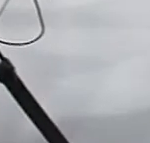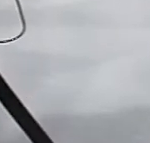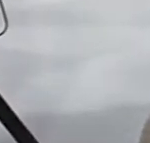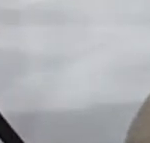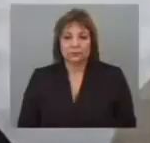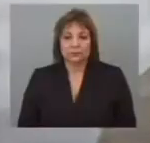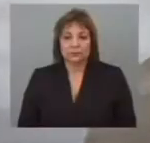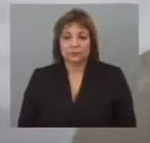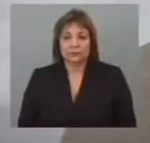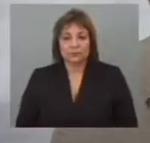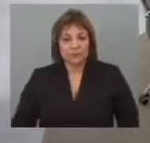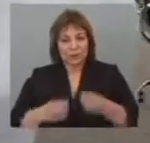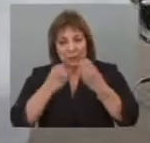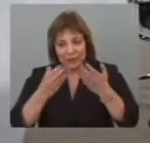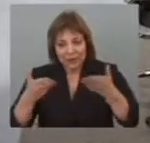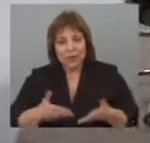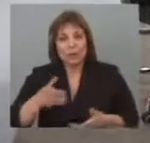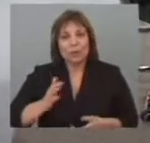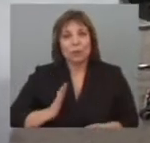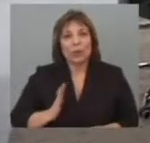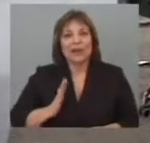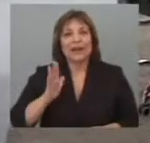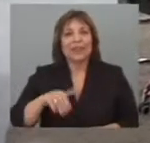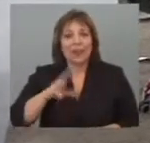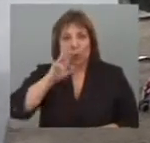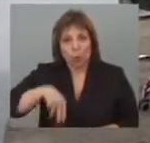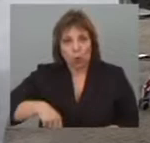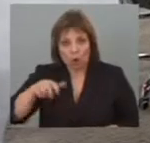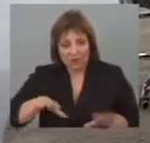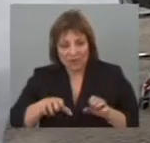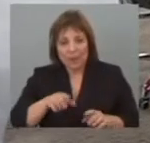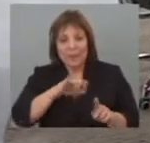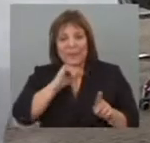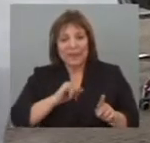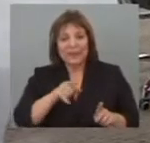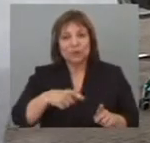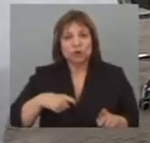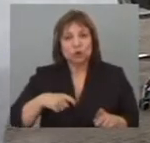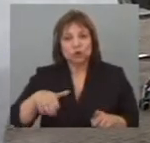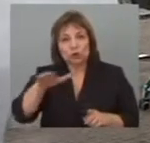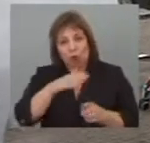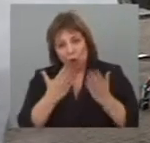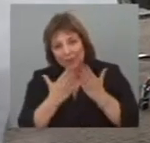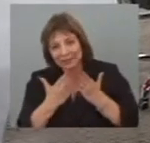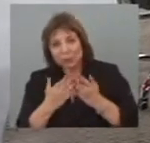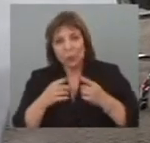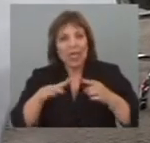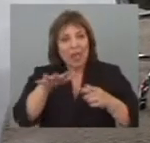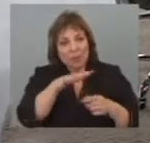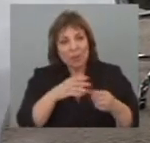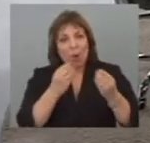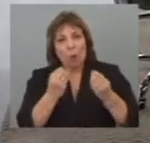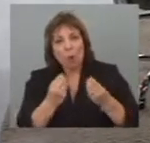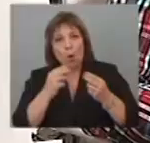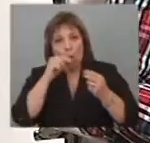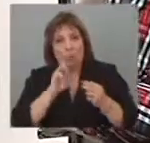Simões, de la Casa de la Mujer de la Unión. Bienvenida, un gusto. Buenas noches, muchas gracias. A Daniel Pérez, sociólogo, que también ha trabajado sobre estos